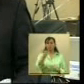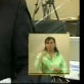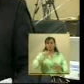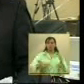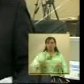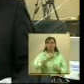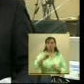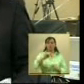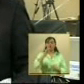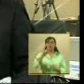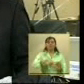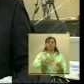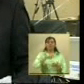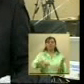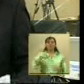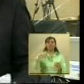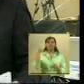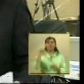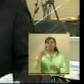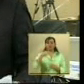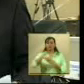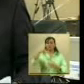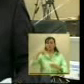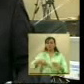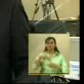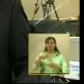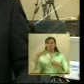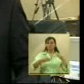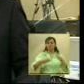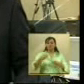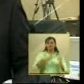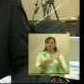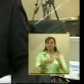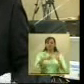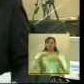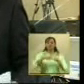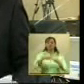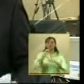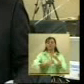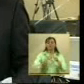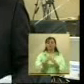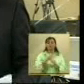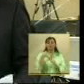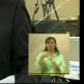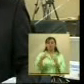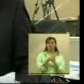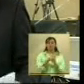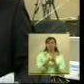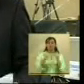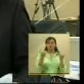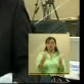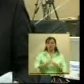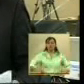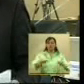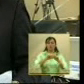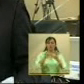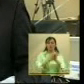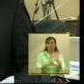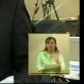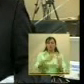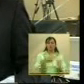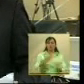la violación de sus derechos humanos y la ausencia de justicia, como así lo demuestra y que durante 20 años fue respetada la ley de gracia y que hoy en la Asamblea Constituyente